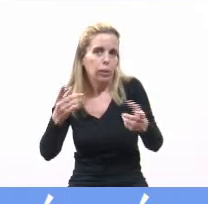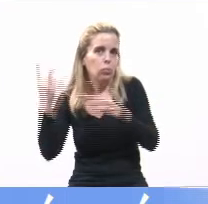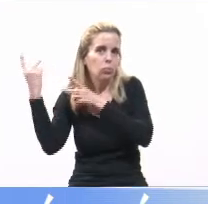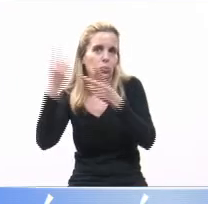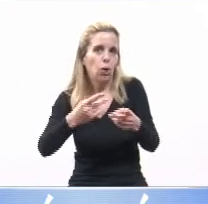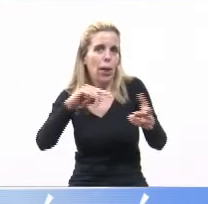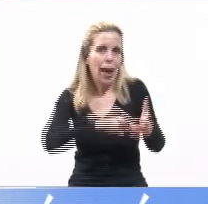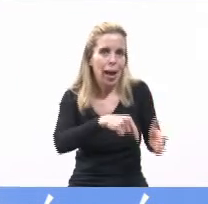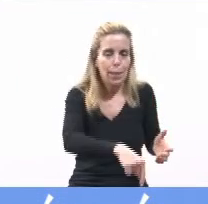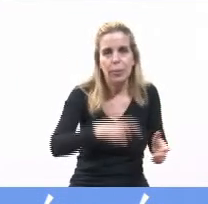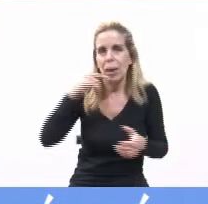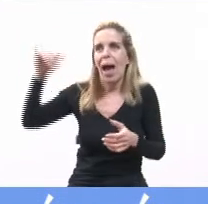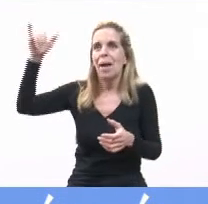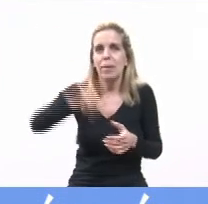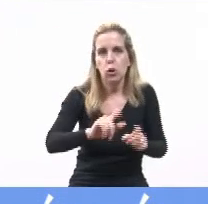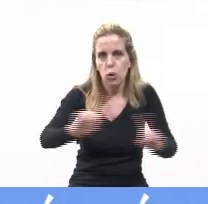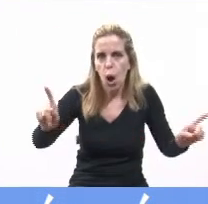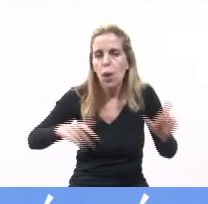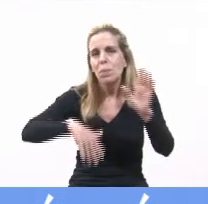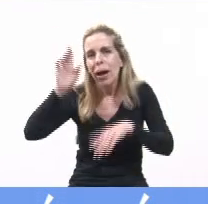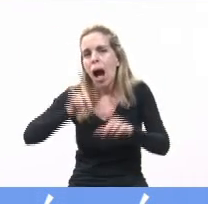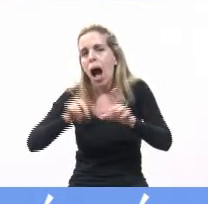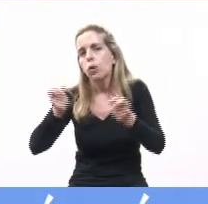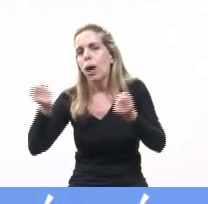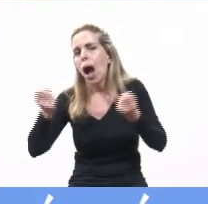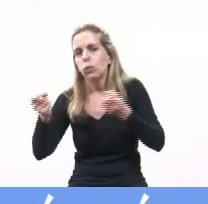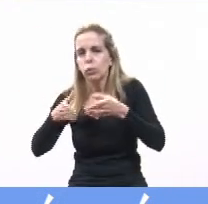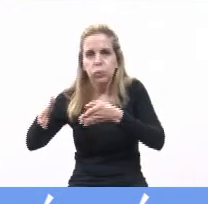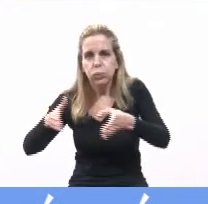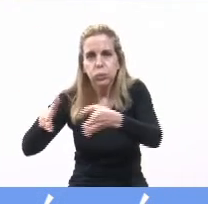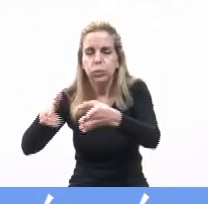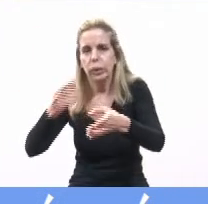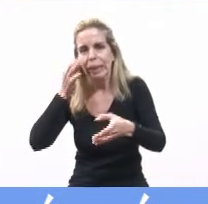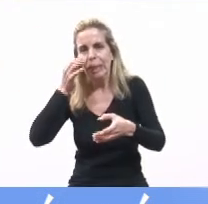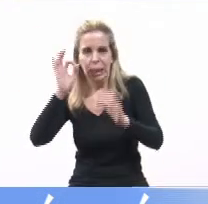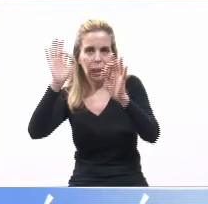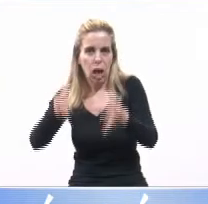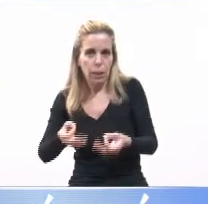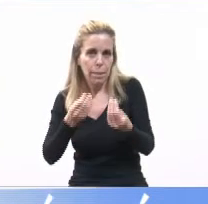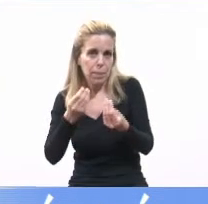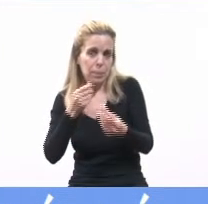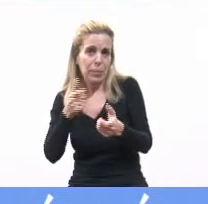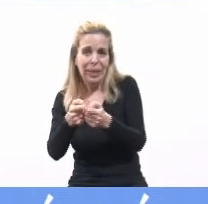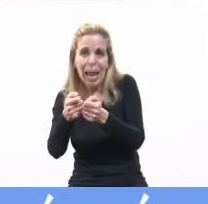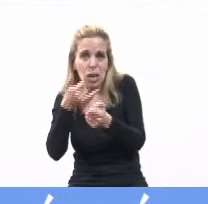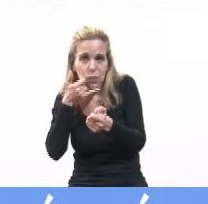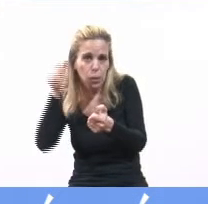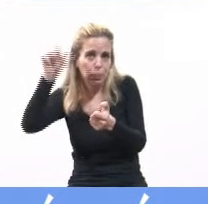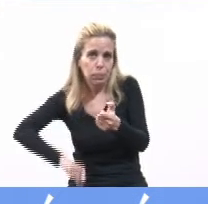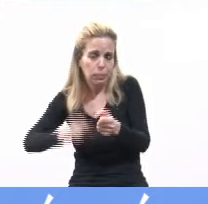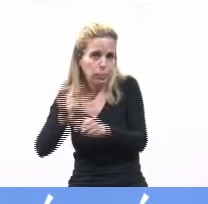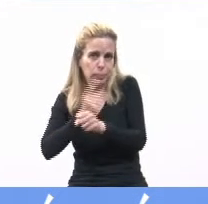de comunicación aérea, lo están haciendo por rutas, son todos testigos de qué manera es un infierno